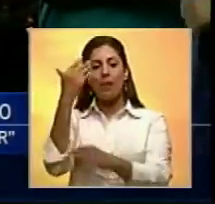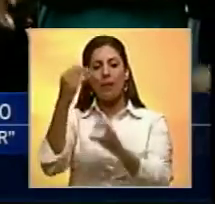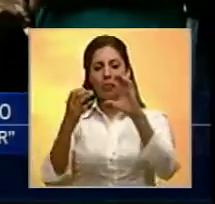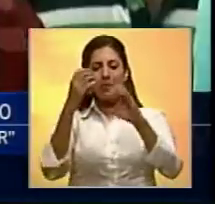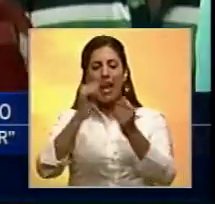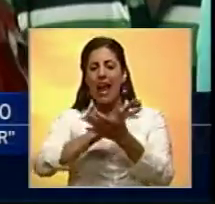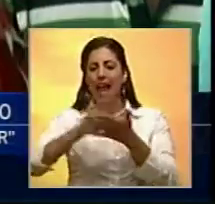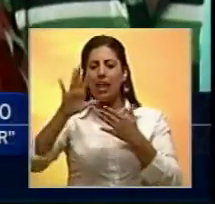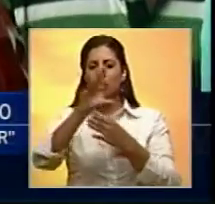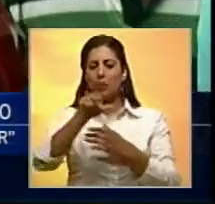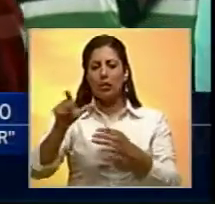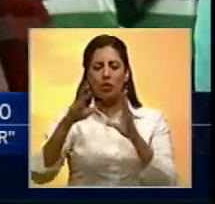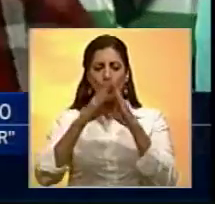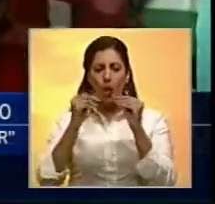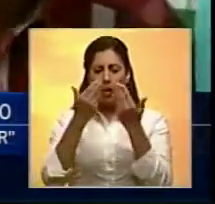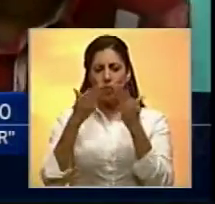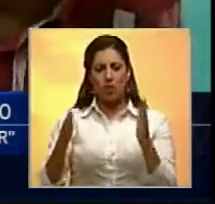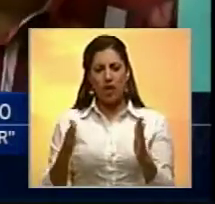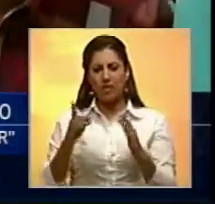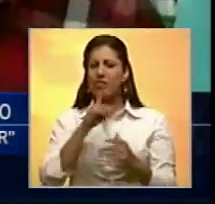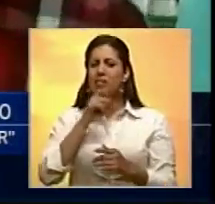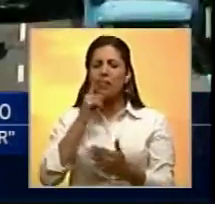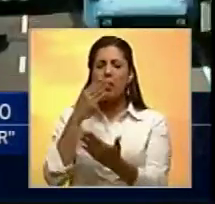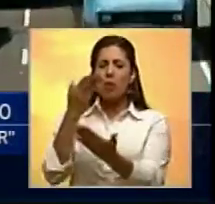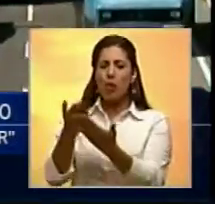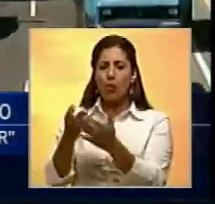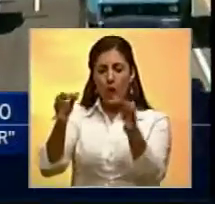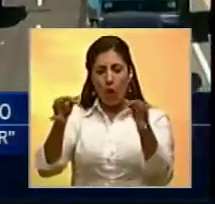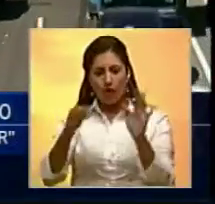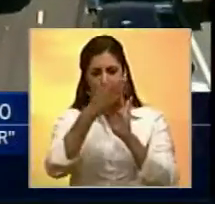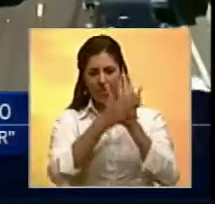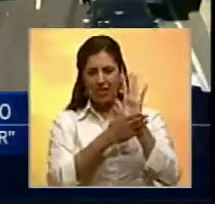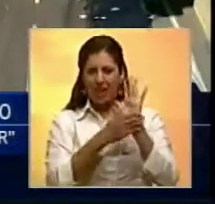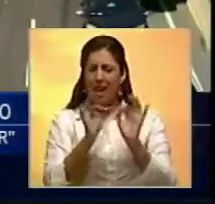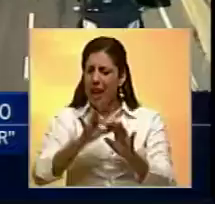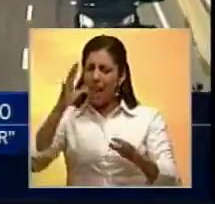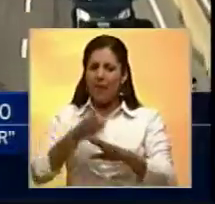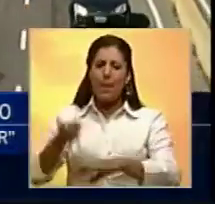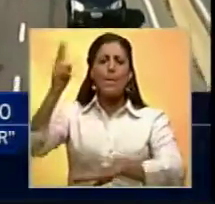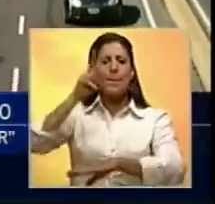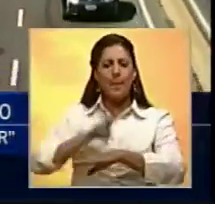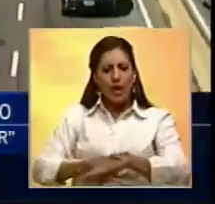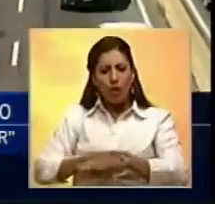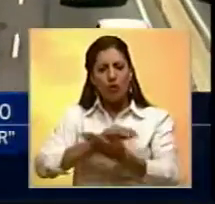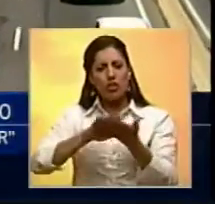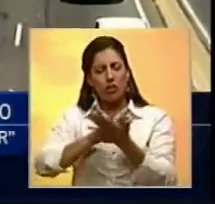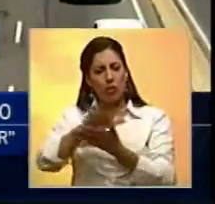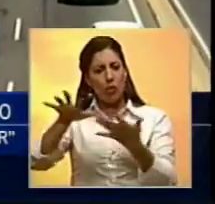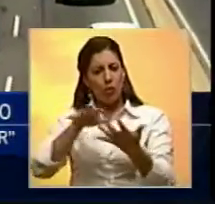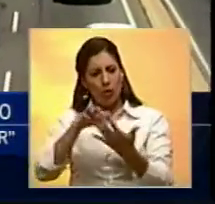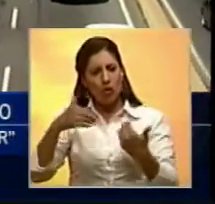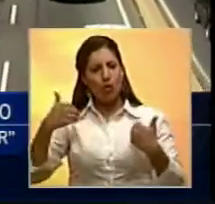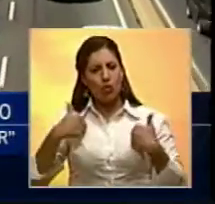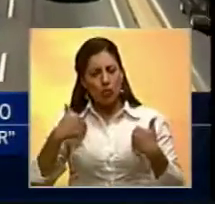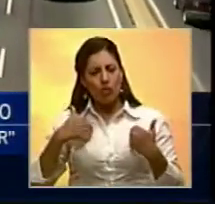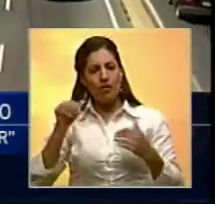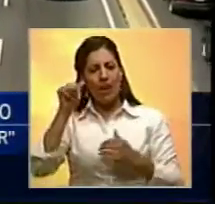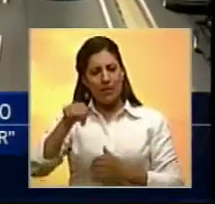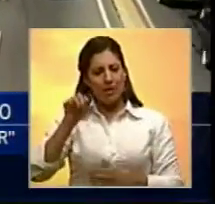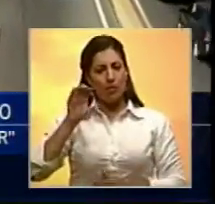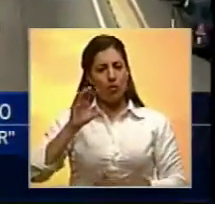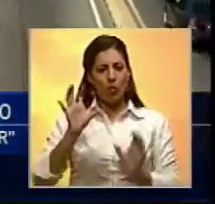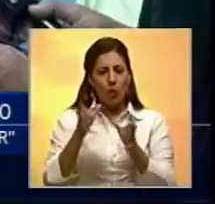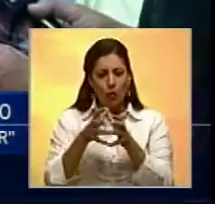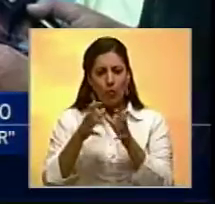transportar gratis a todos los estudiantes, como ha sido planteado en Gaceta, agravaría aún más la situación crítica que se está viviendo en